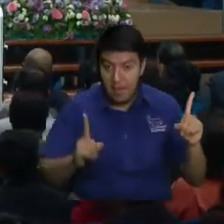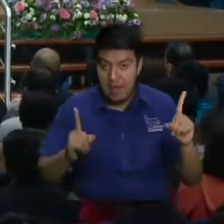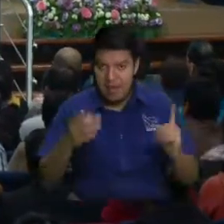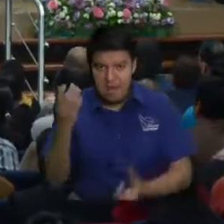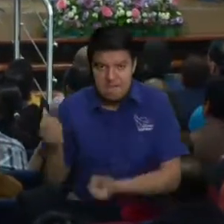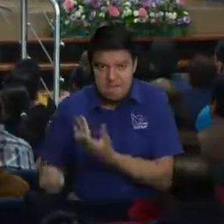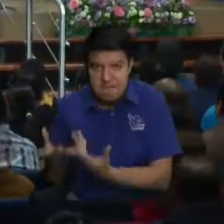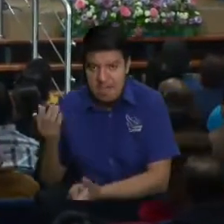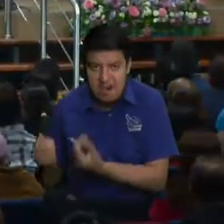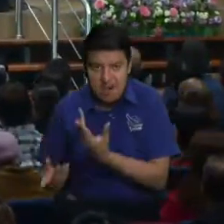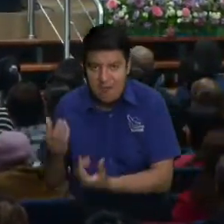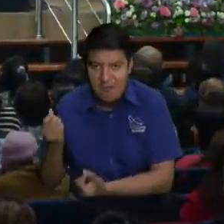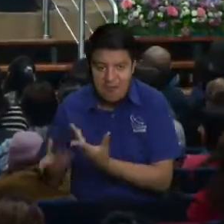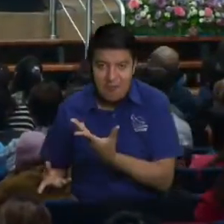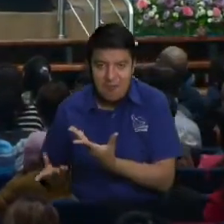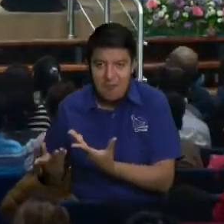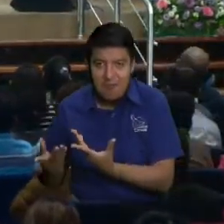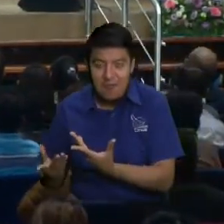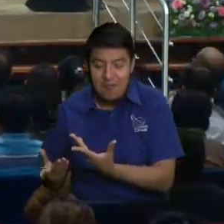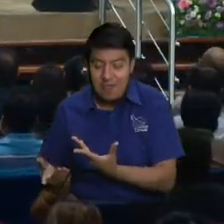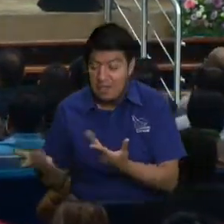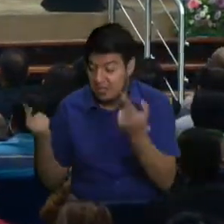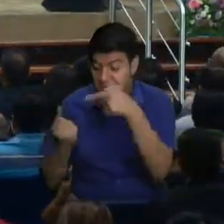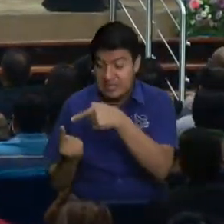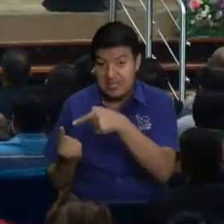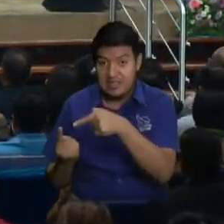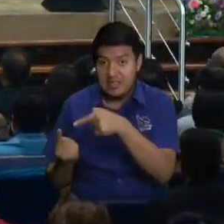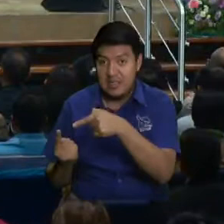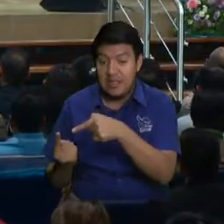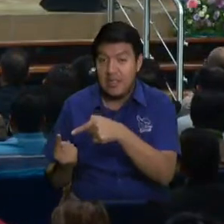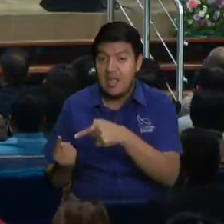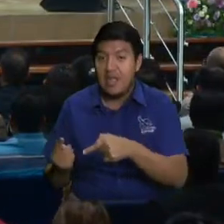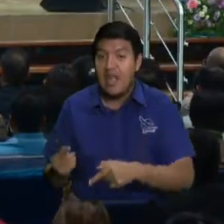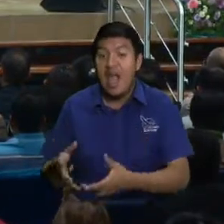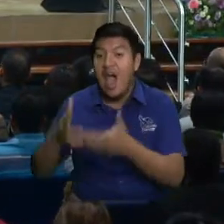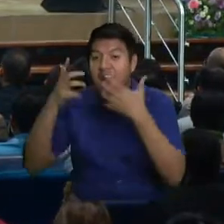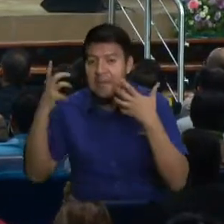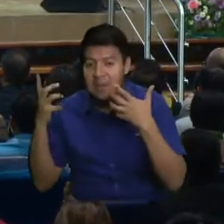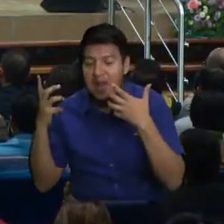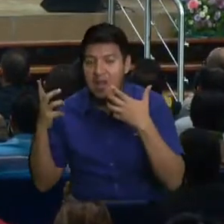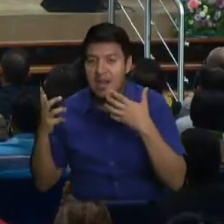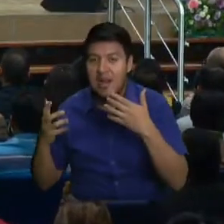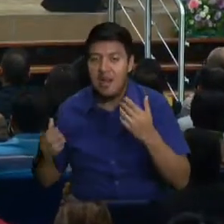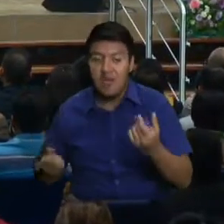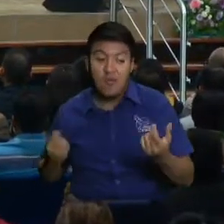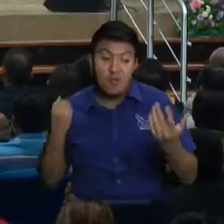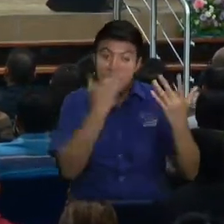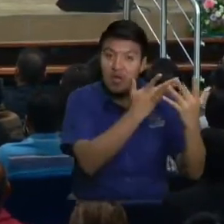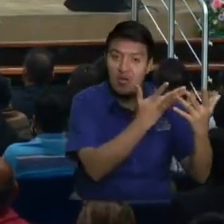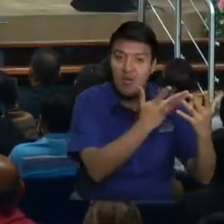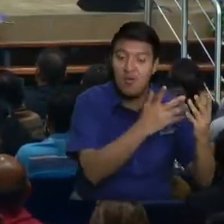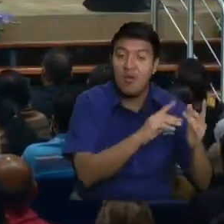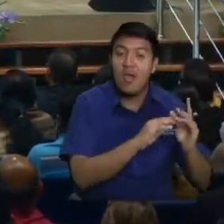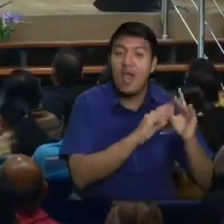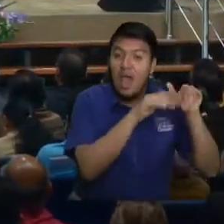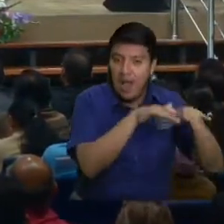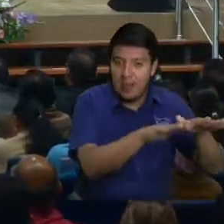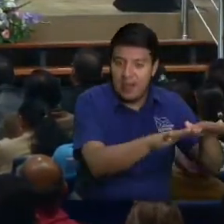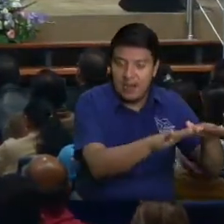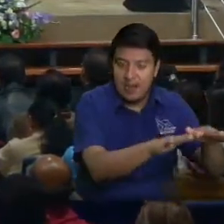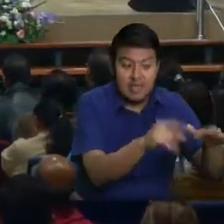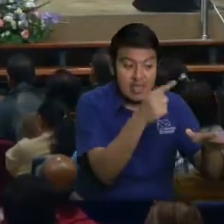Y después Dios le dio orden al Leviatán que lo vomitara en la orilla, y salió Leviatán,